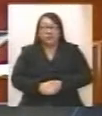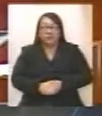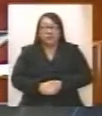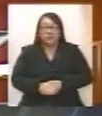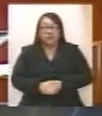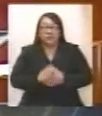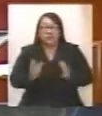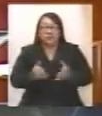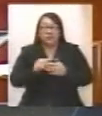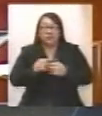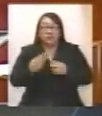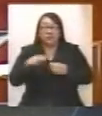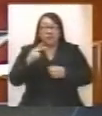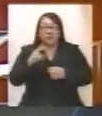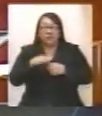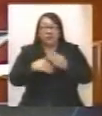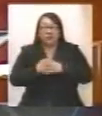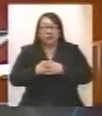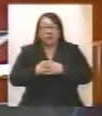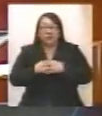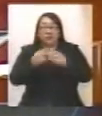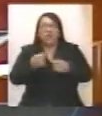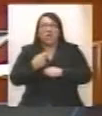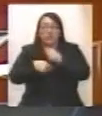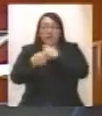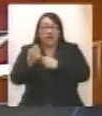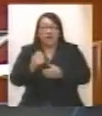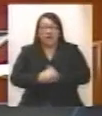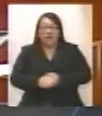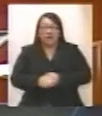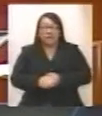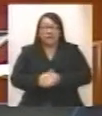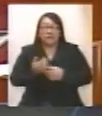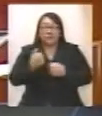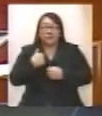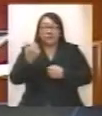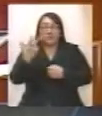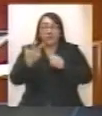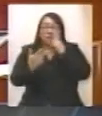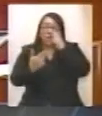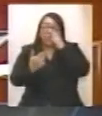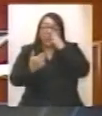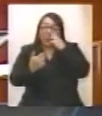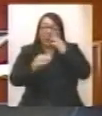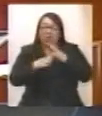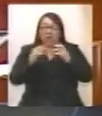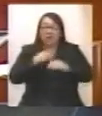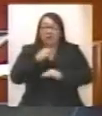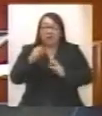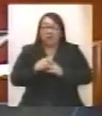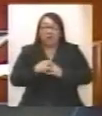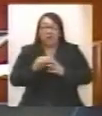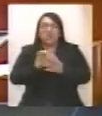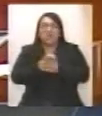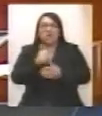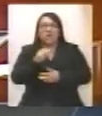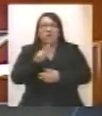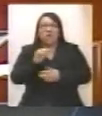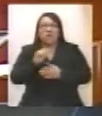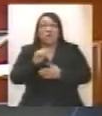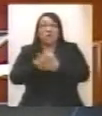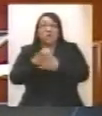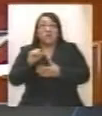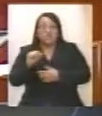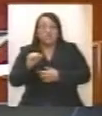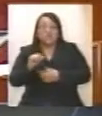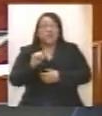Para impulsar el aumento de las agroexportaciones, tenemos 3 megaproyectos de riego: Chavimochic,